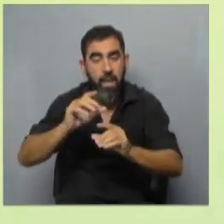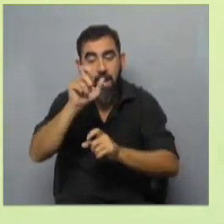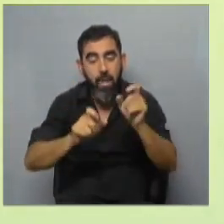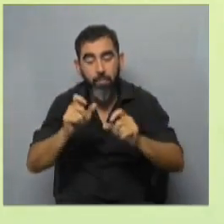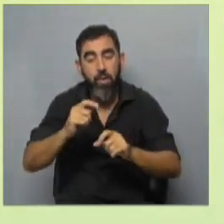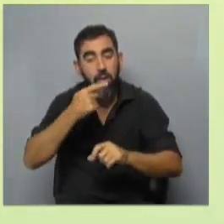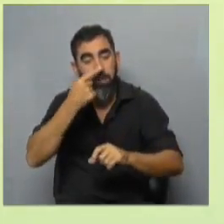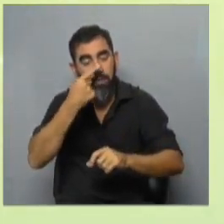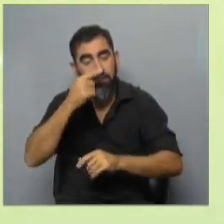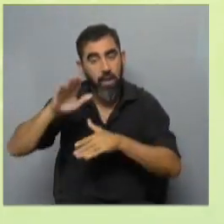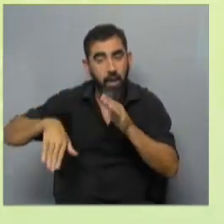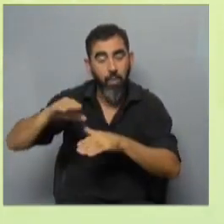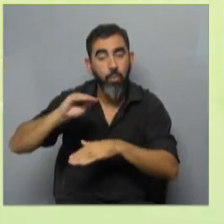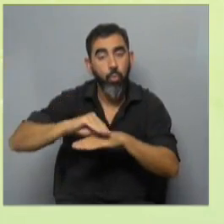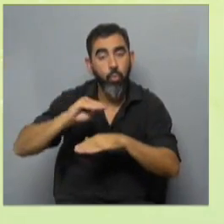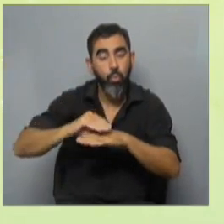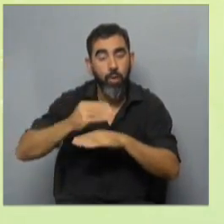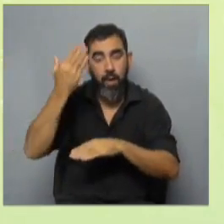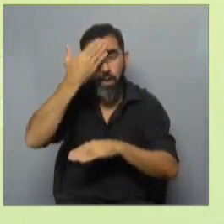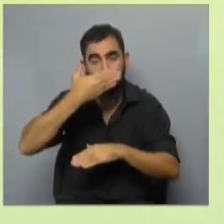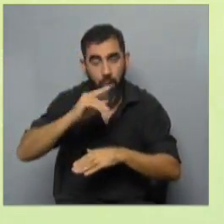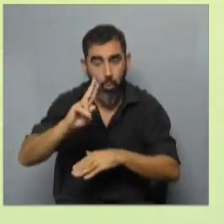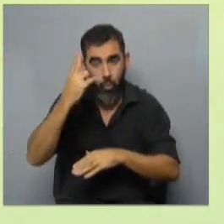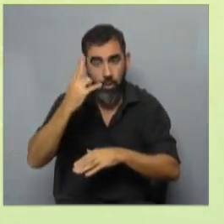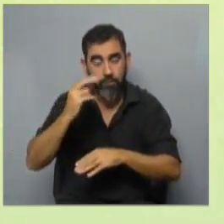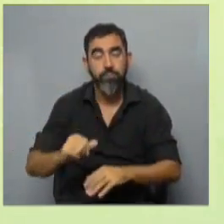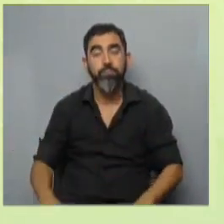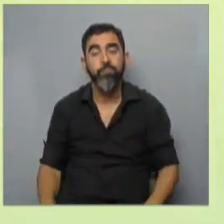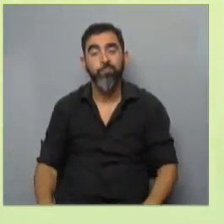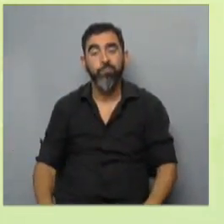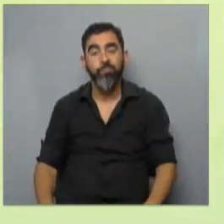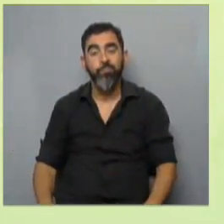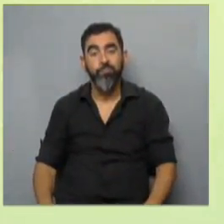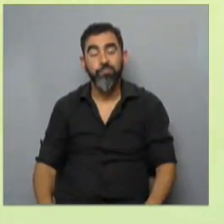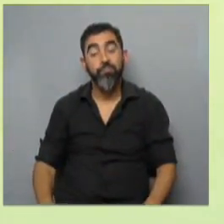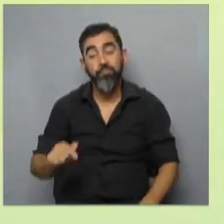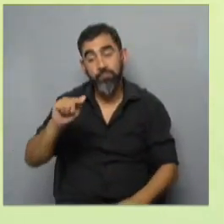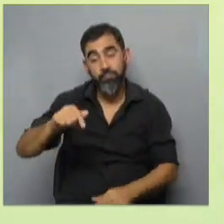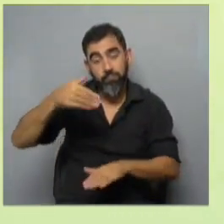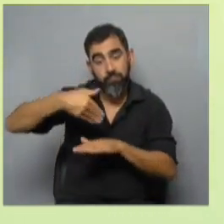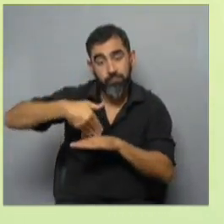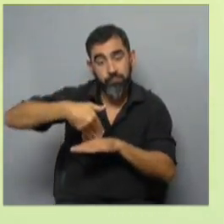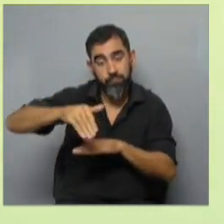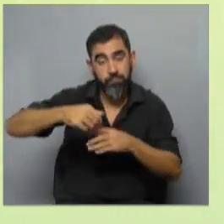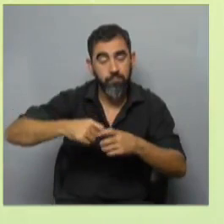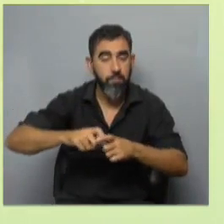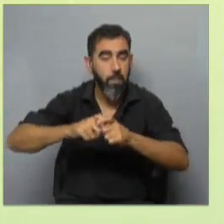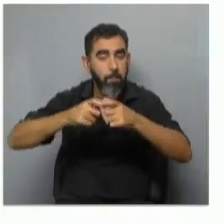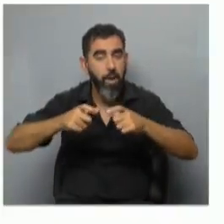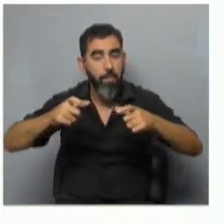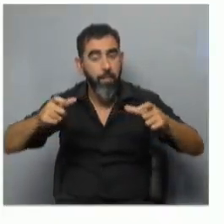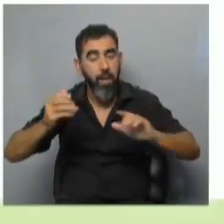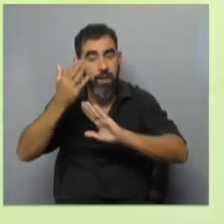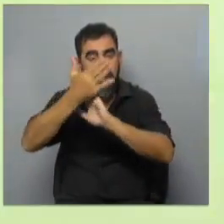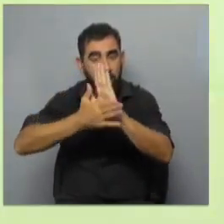incursionará en nuestra cultura afrouruguaya principalmente el candombe bueno de ahí en más se ha extendido a nivel